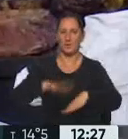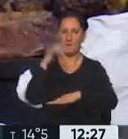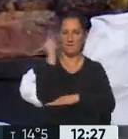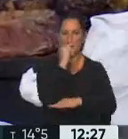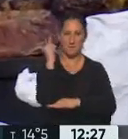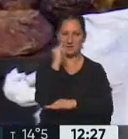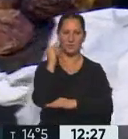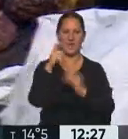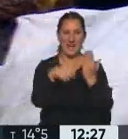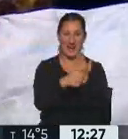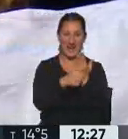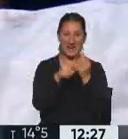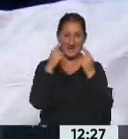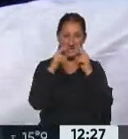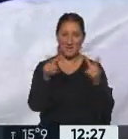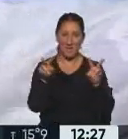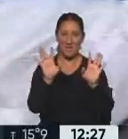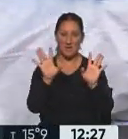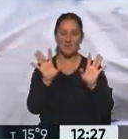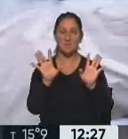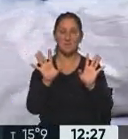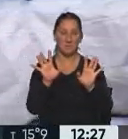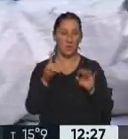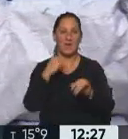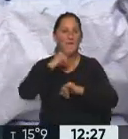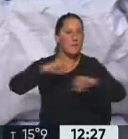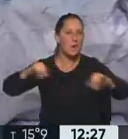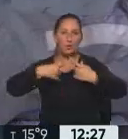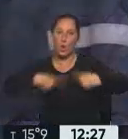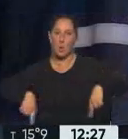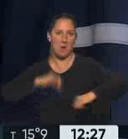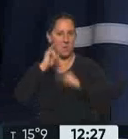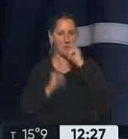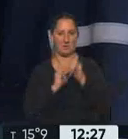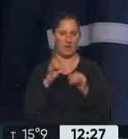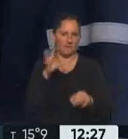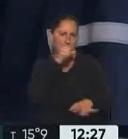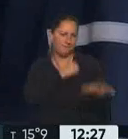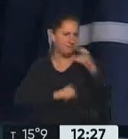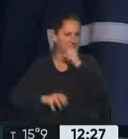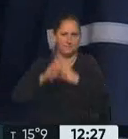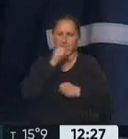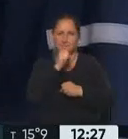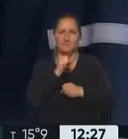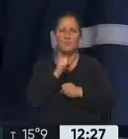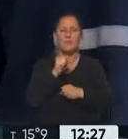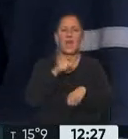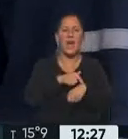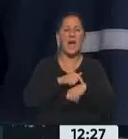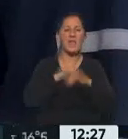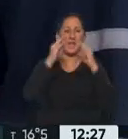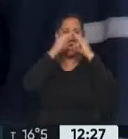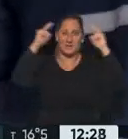toda esta carne que están haciendo, aparentemente porque tampoco se da mucha información. Imagínense que es todo muy privado. De hecho, dentro de los